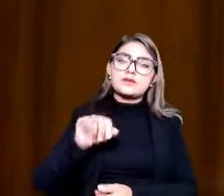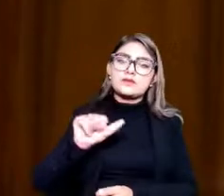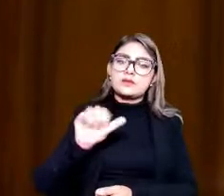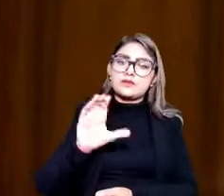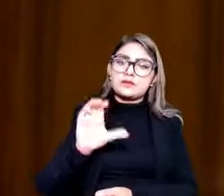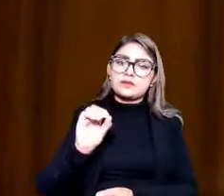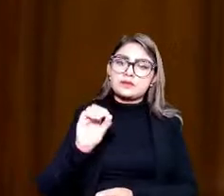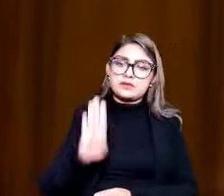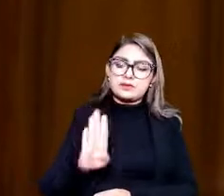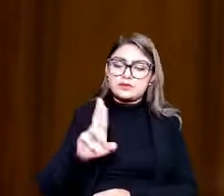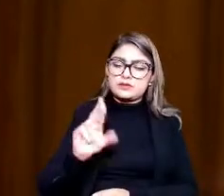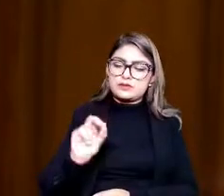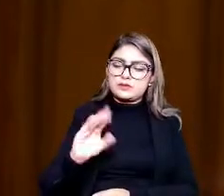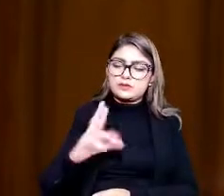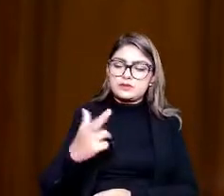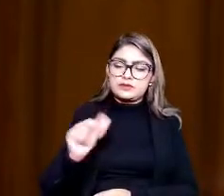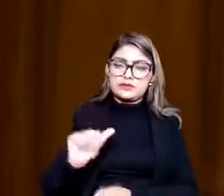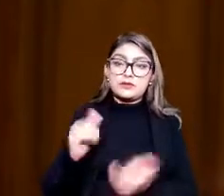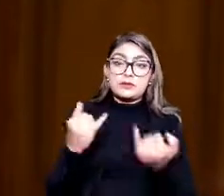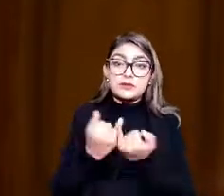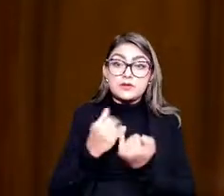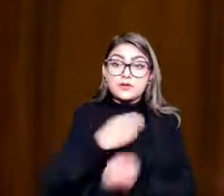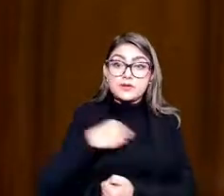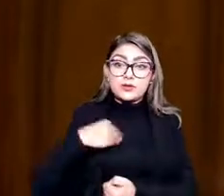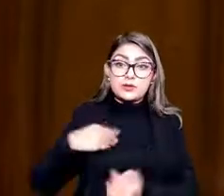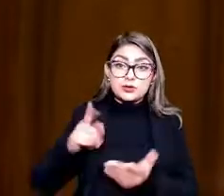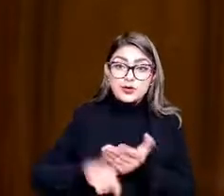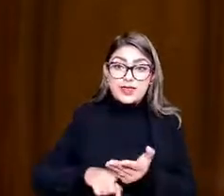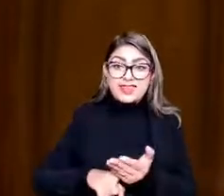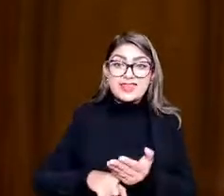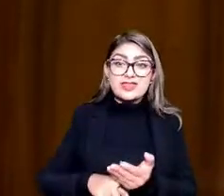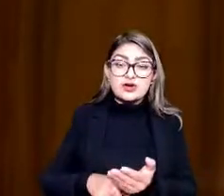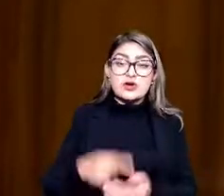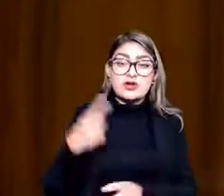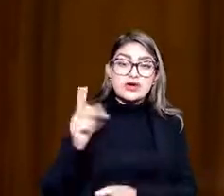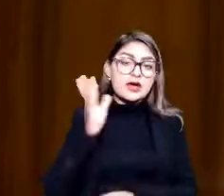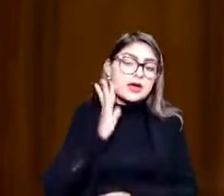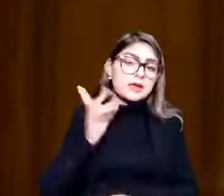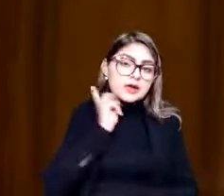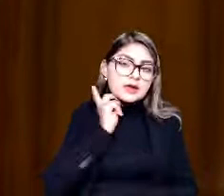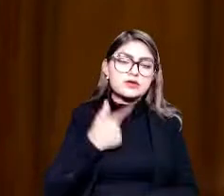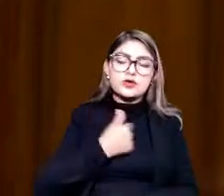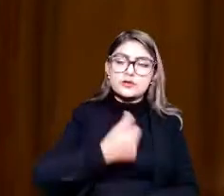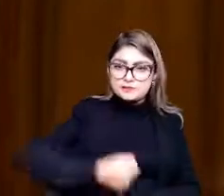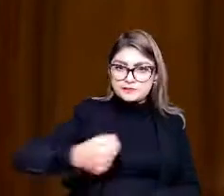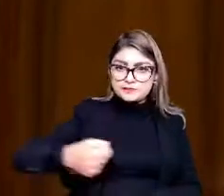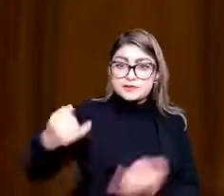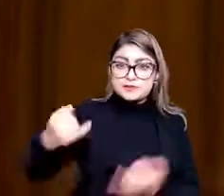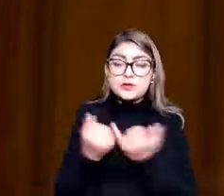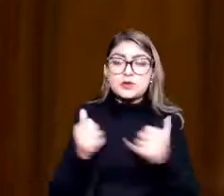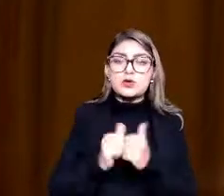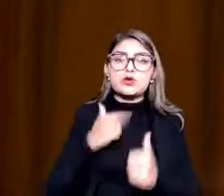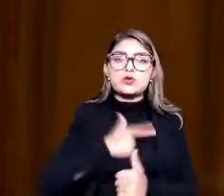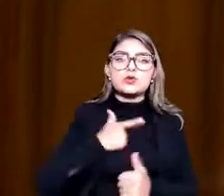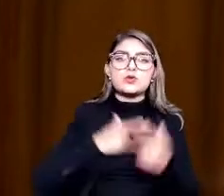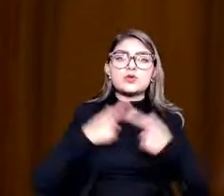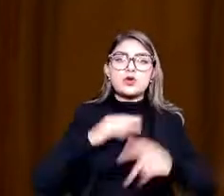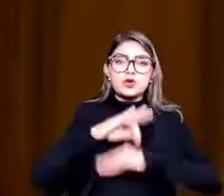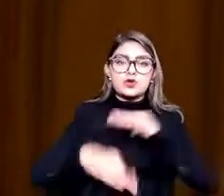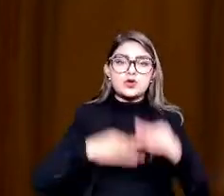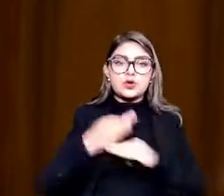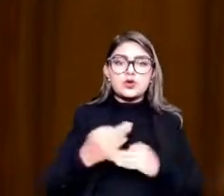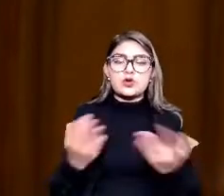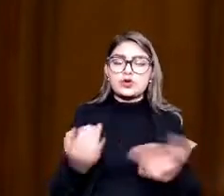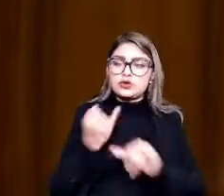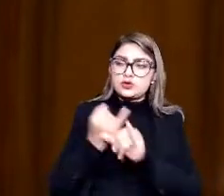Cámara de Diputados, los saludo. Y saludo con mucho gusto a todos los presentes, a los medios de comunicación que